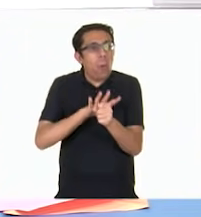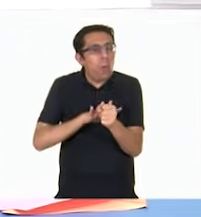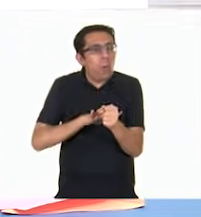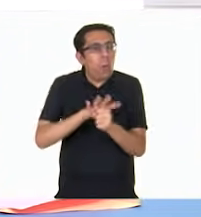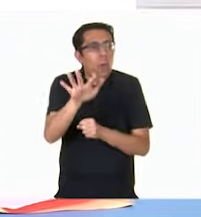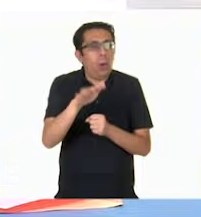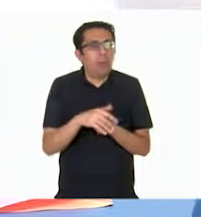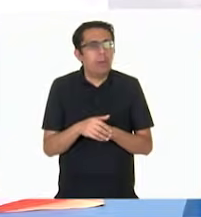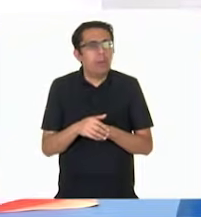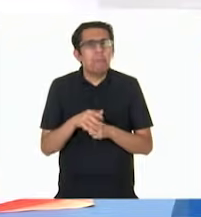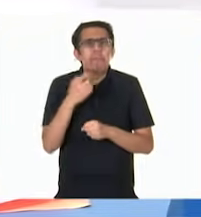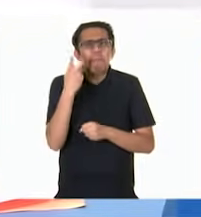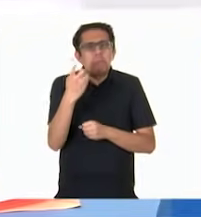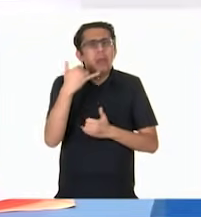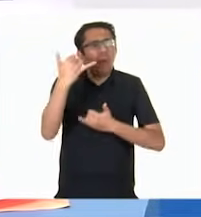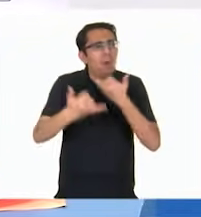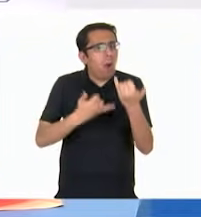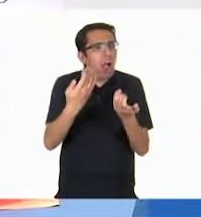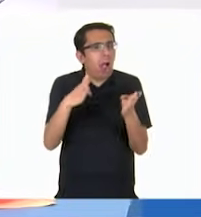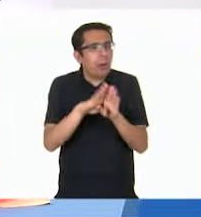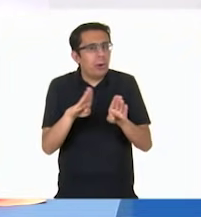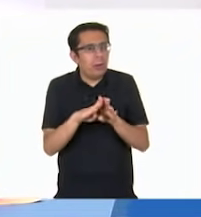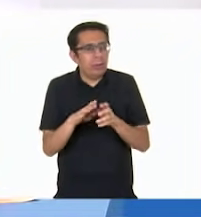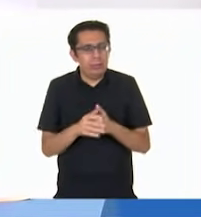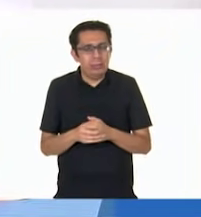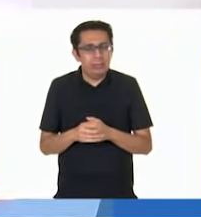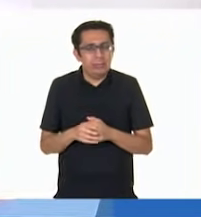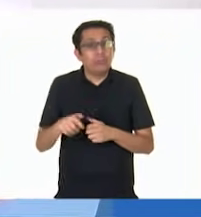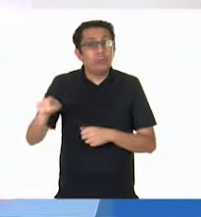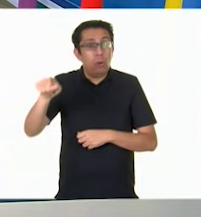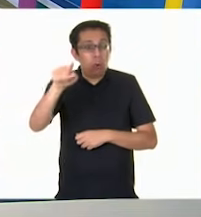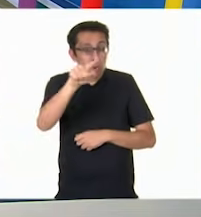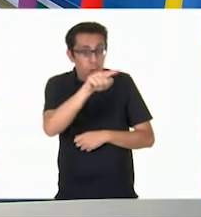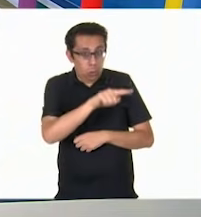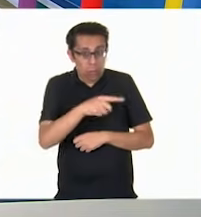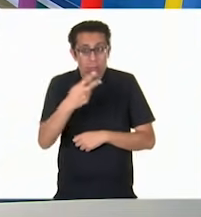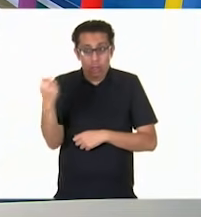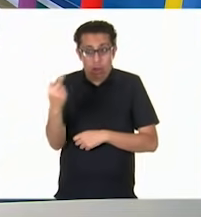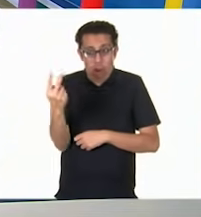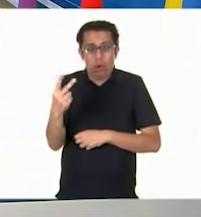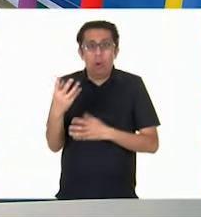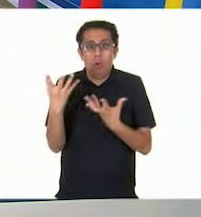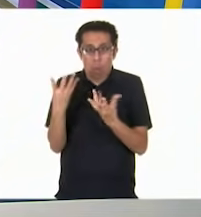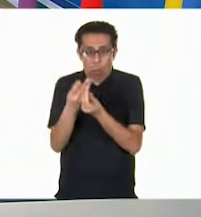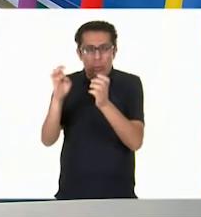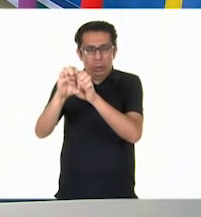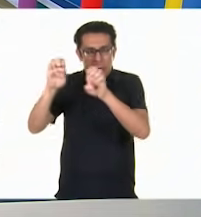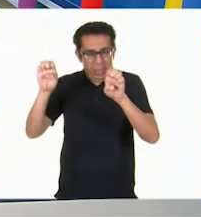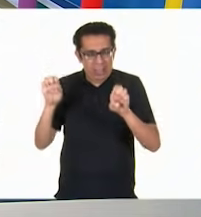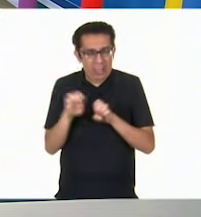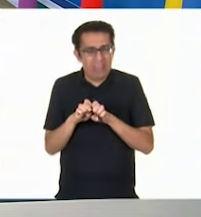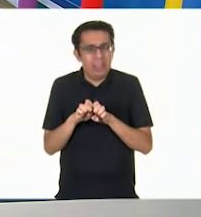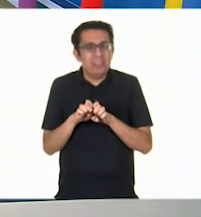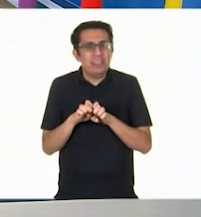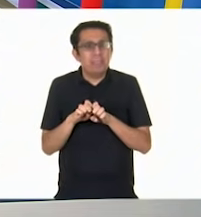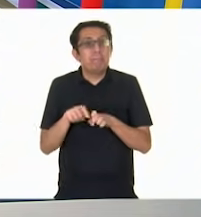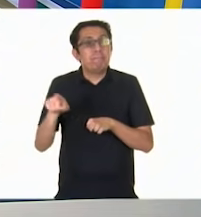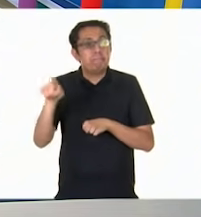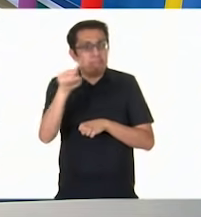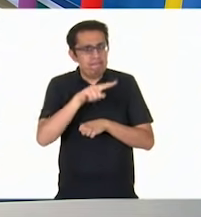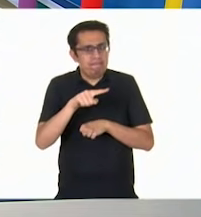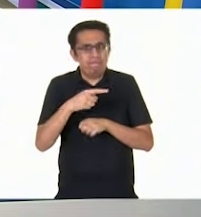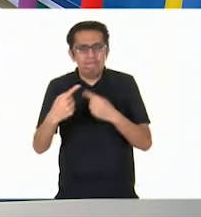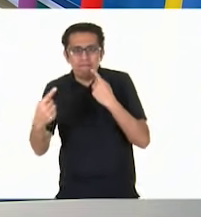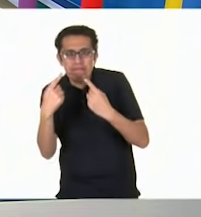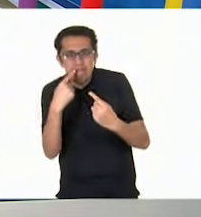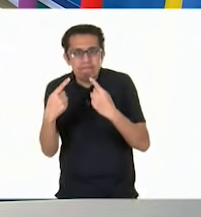figura. ¿Y cómo se juega? Ustedes, Ale y Jenny, son un equipo. ¡Sale! Así que tendrán que ponerse de